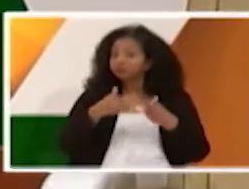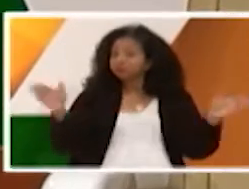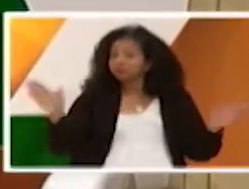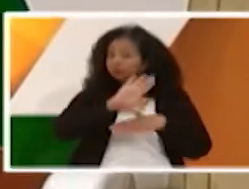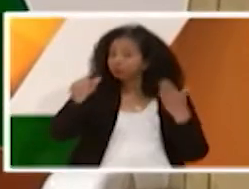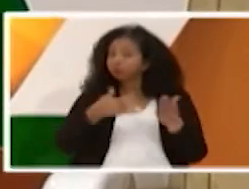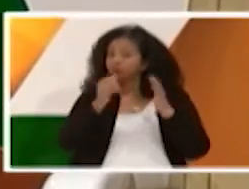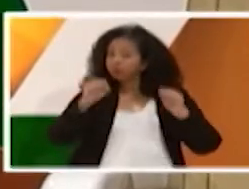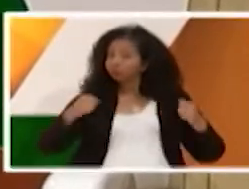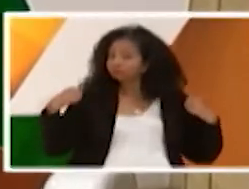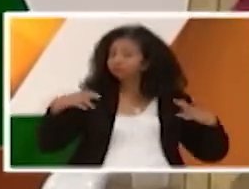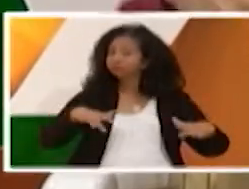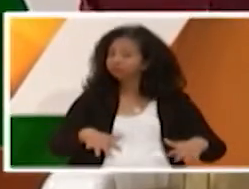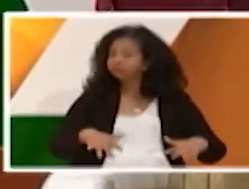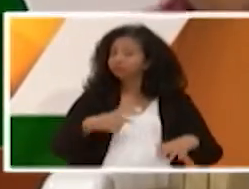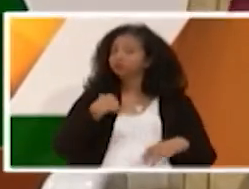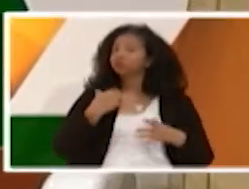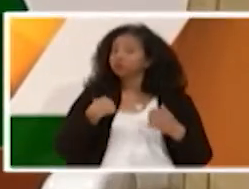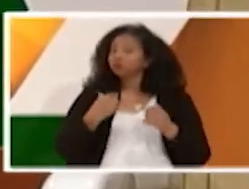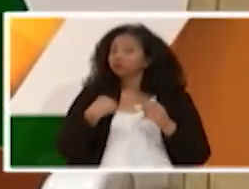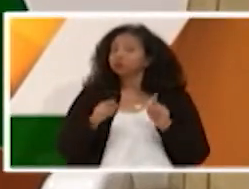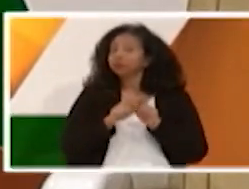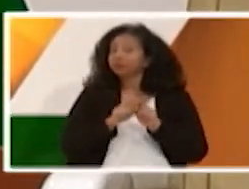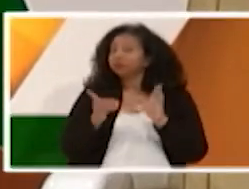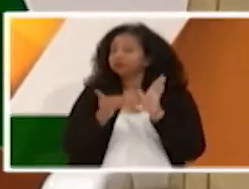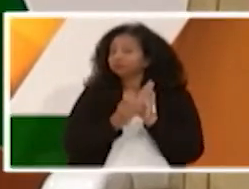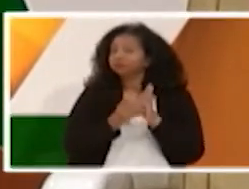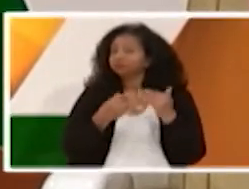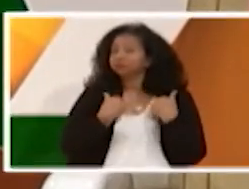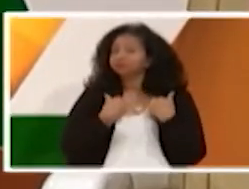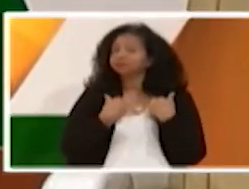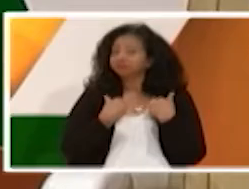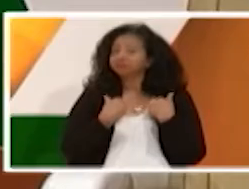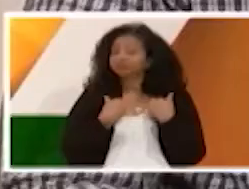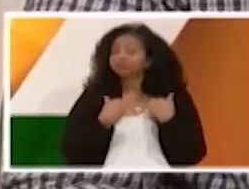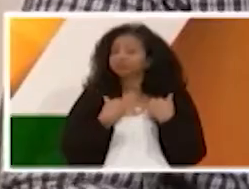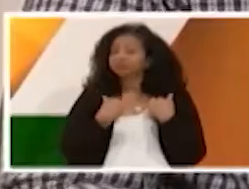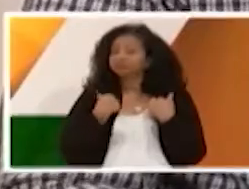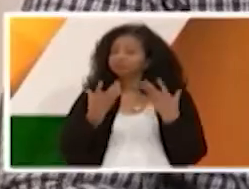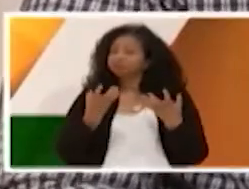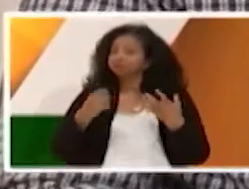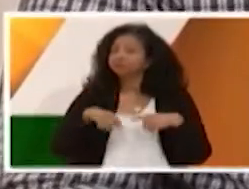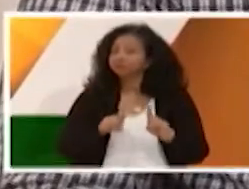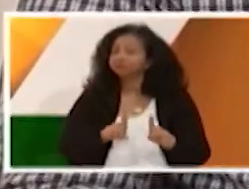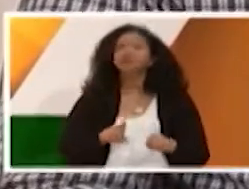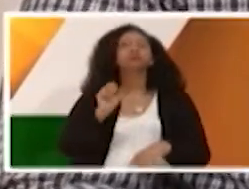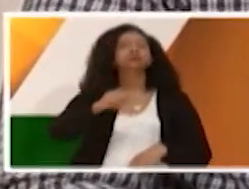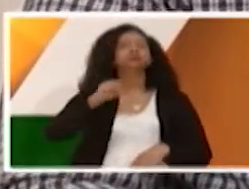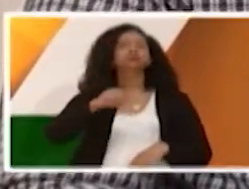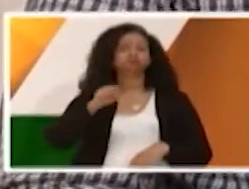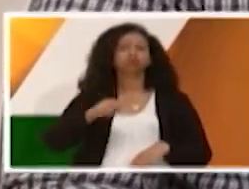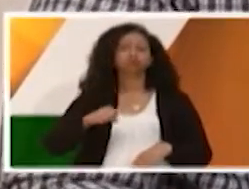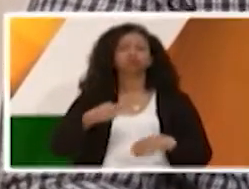para allá. Sí, Que abierto yo soy un discapacitado ya hace rato también. Sí, Sí, no, o sea, claro. siempre las actividades, siempre, o